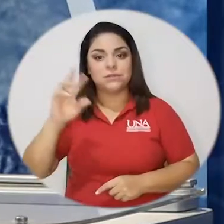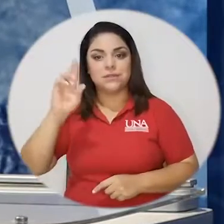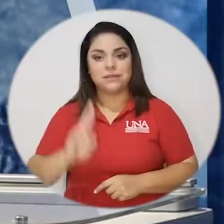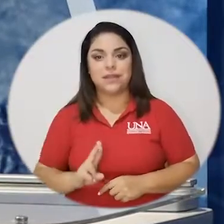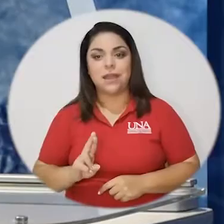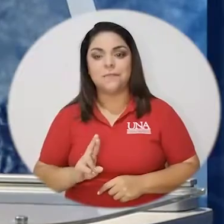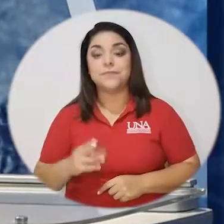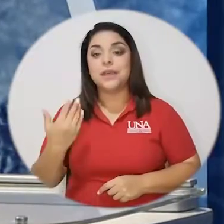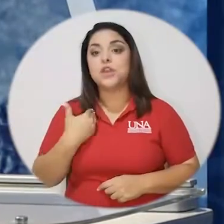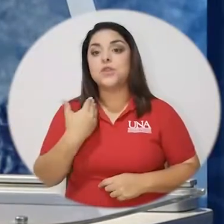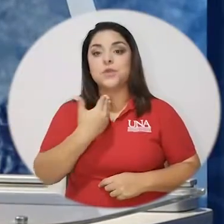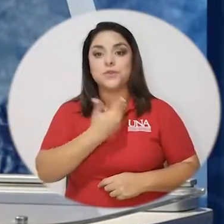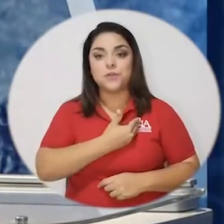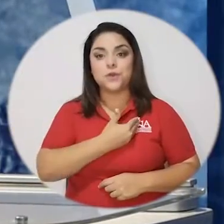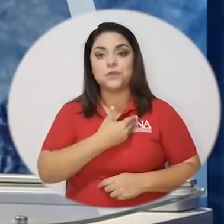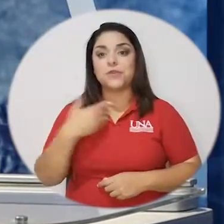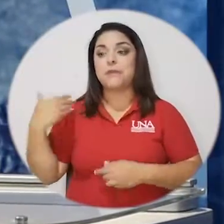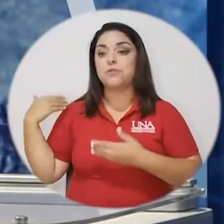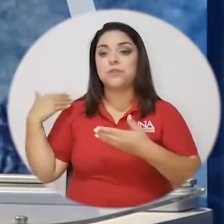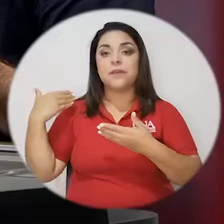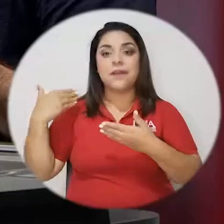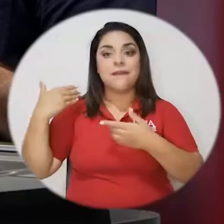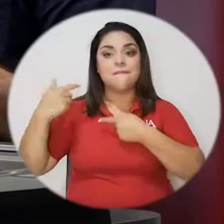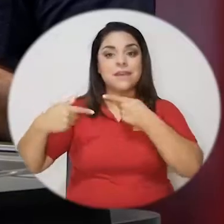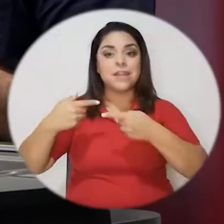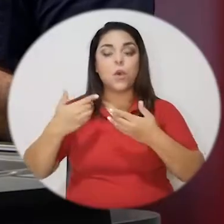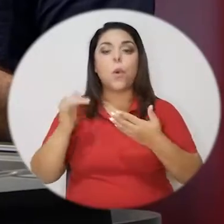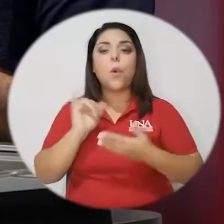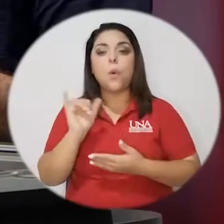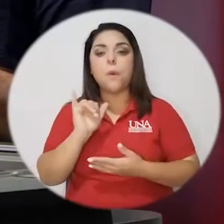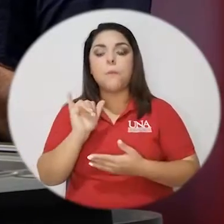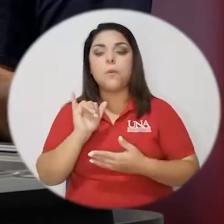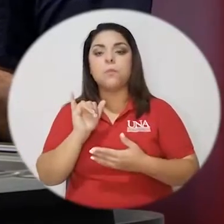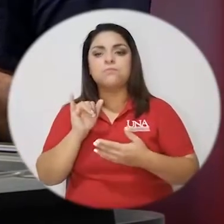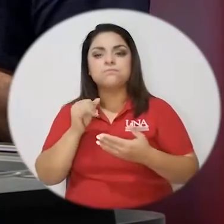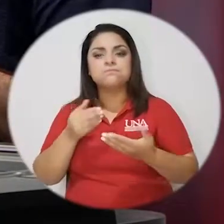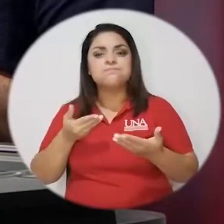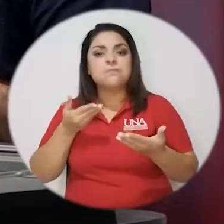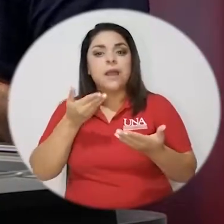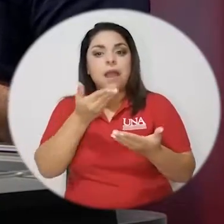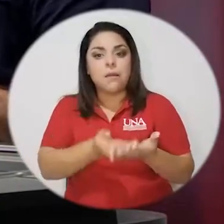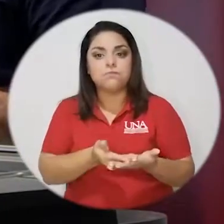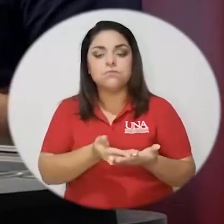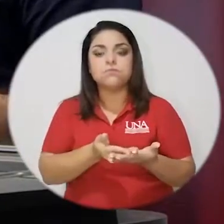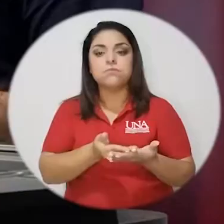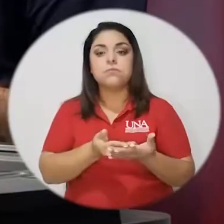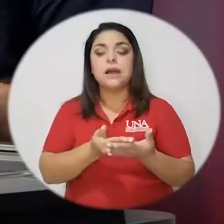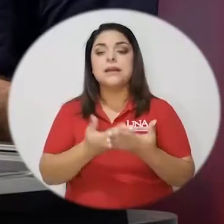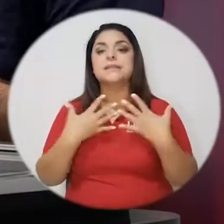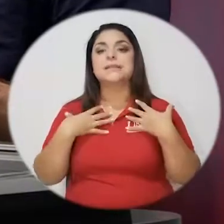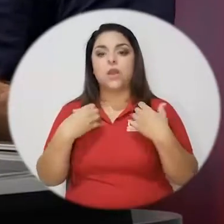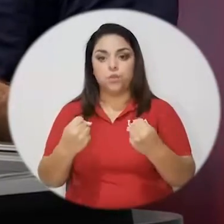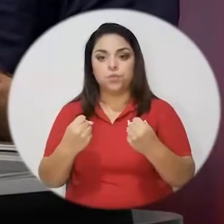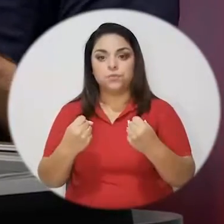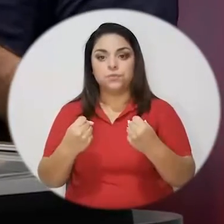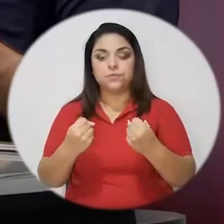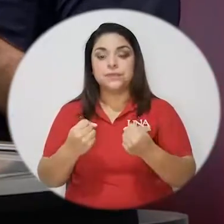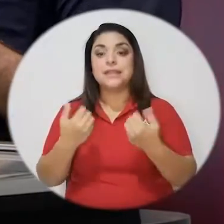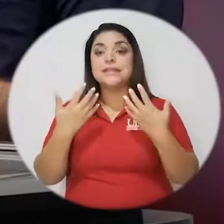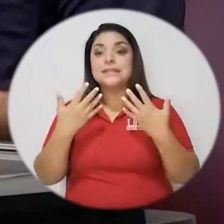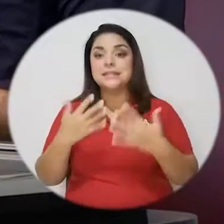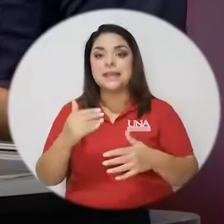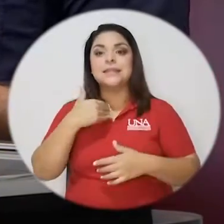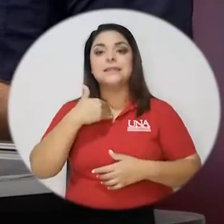Entonces, nosotros hemos venido abonando, nosotros tenemos lo que podríamos llamar un bono sanitario y es tener un